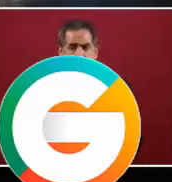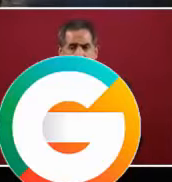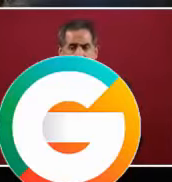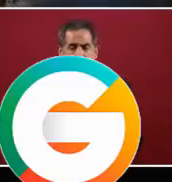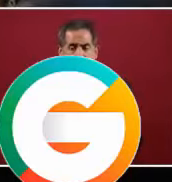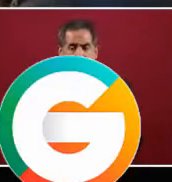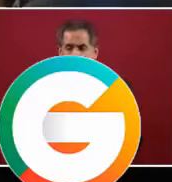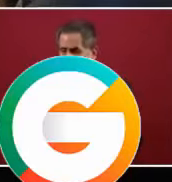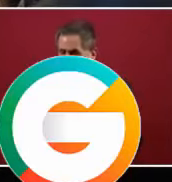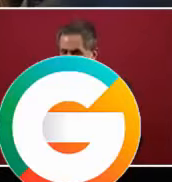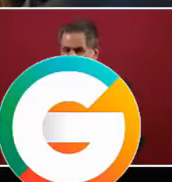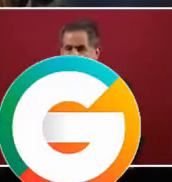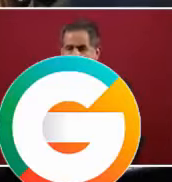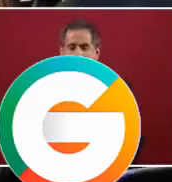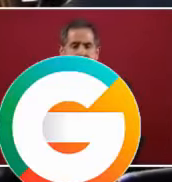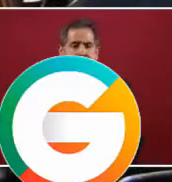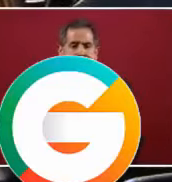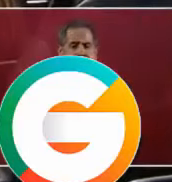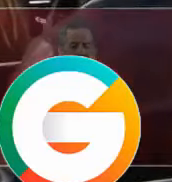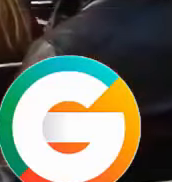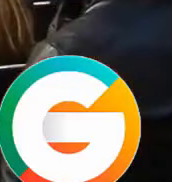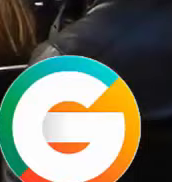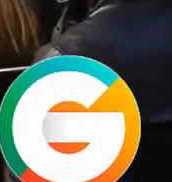Qué bien que me